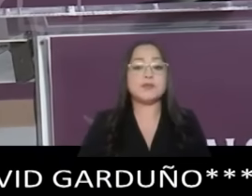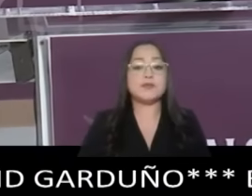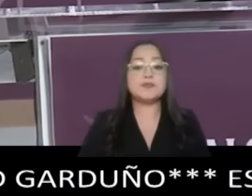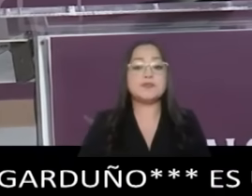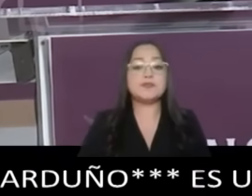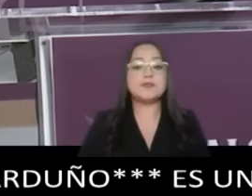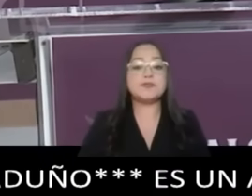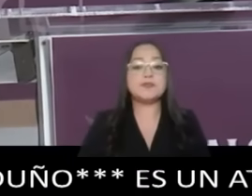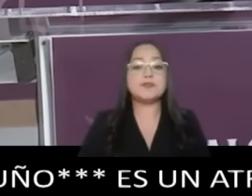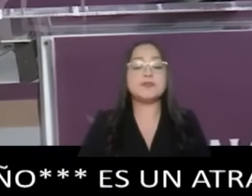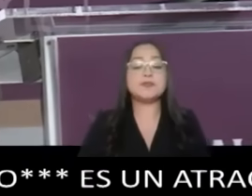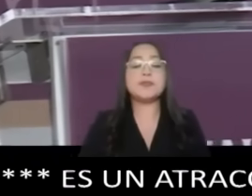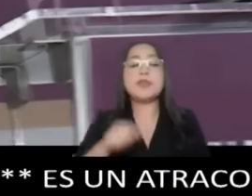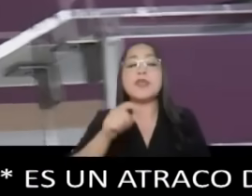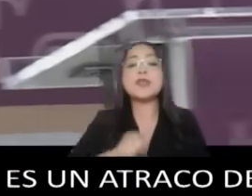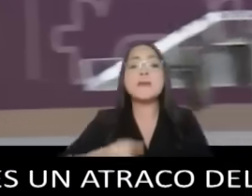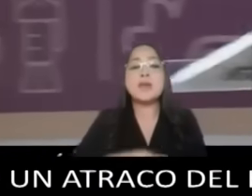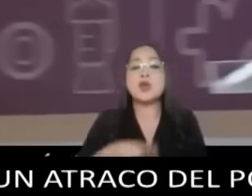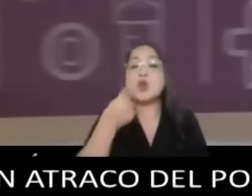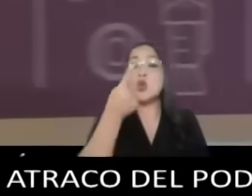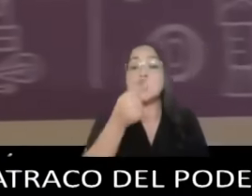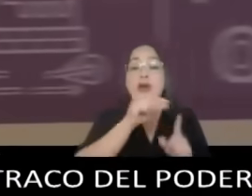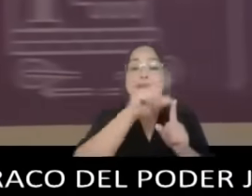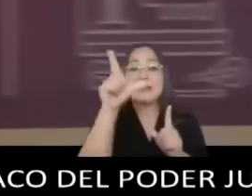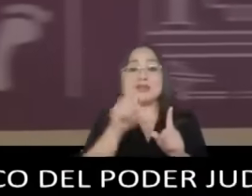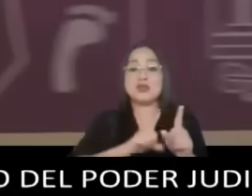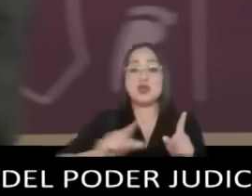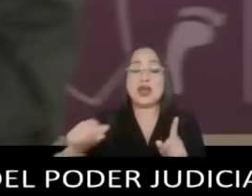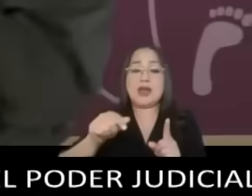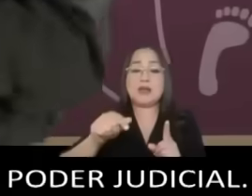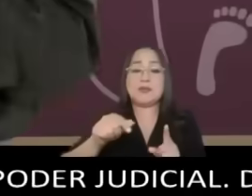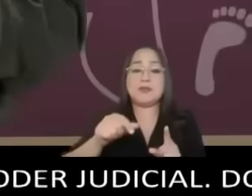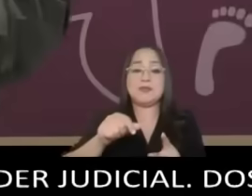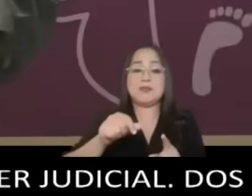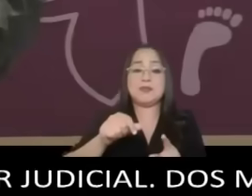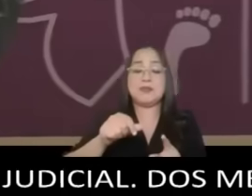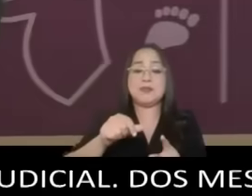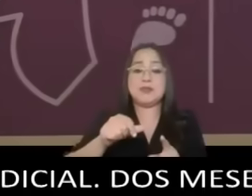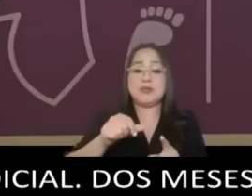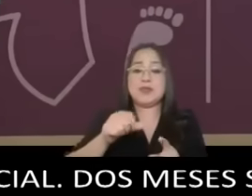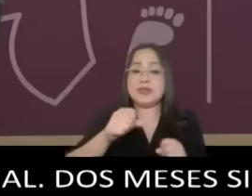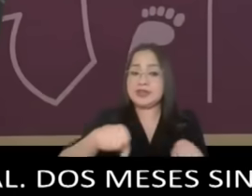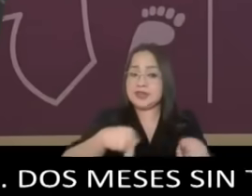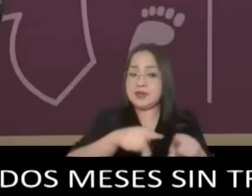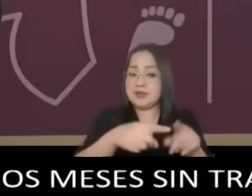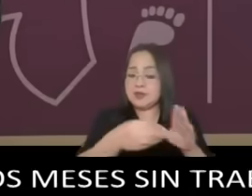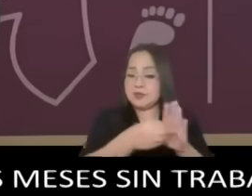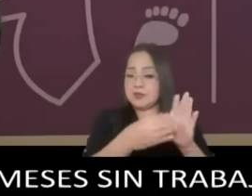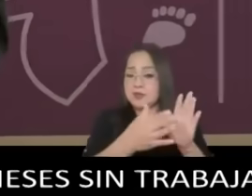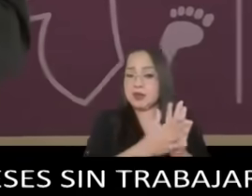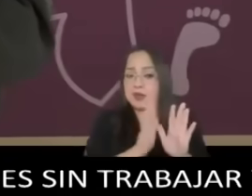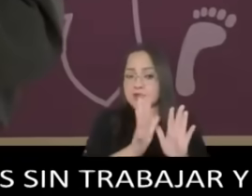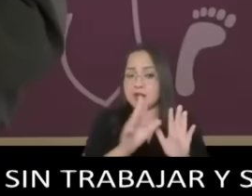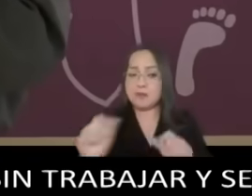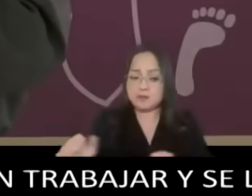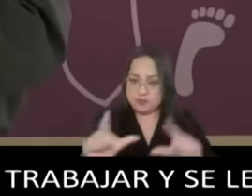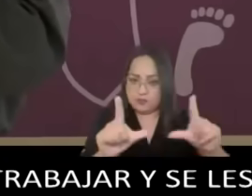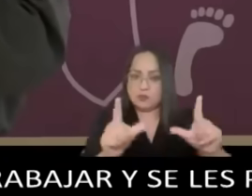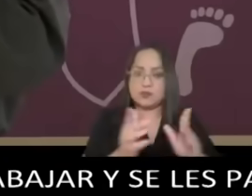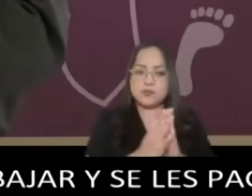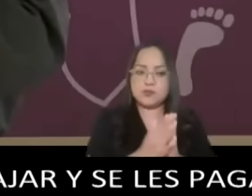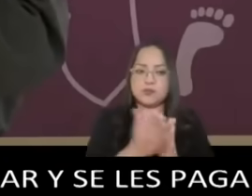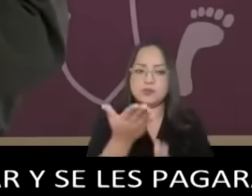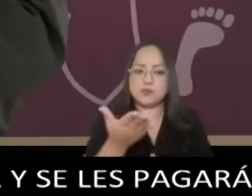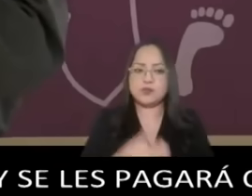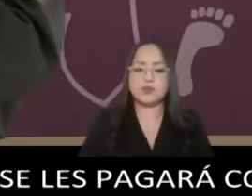eso fue lo que comentó en esta conferencia de prensa semanera, se hace cada lunes, y hoy pues abrió precisamente dando